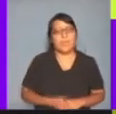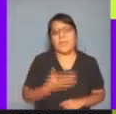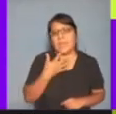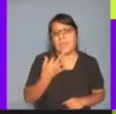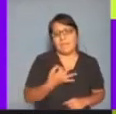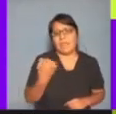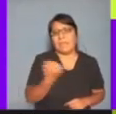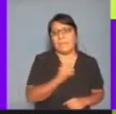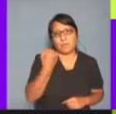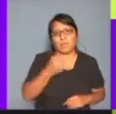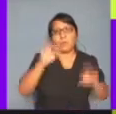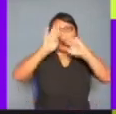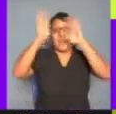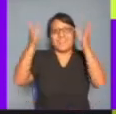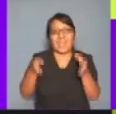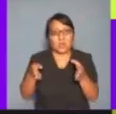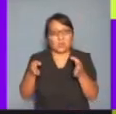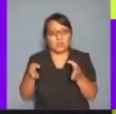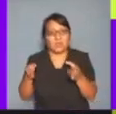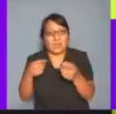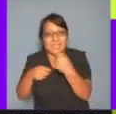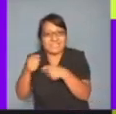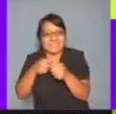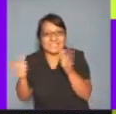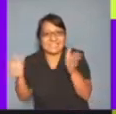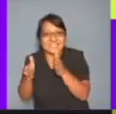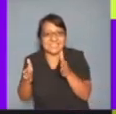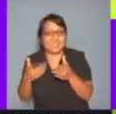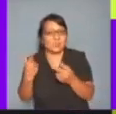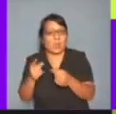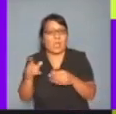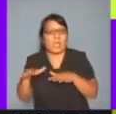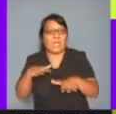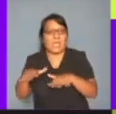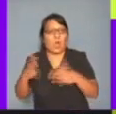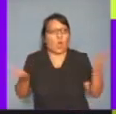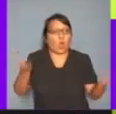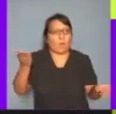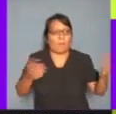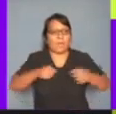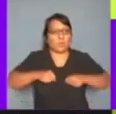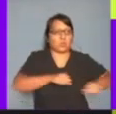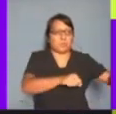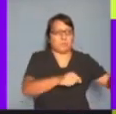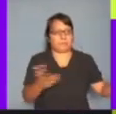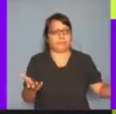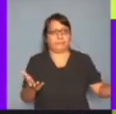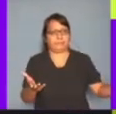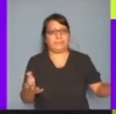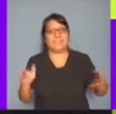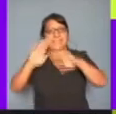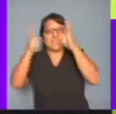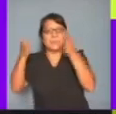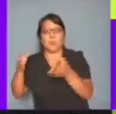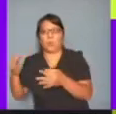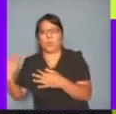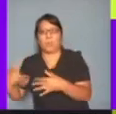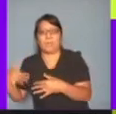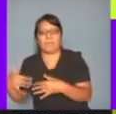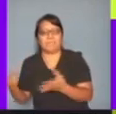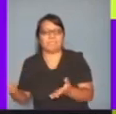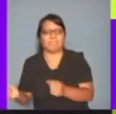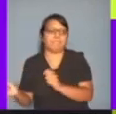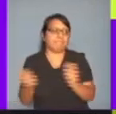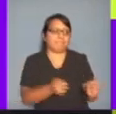o los negocios más chicos no tienen el movimiento que tiene un supermercado, ¿no? Y entonces a veces uno dice, no, la despensa está más caro. Bueno,